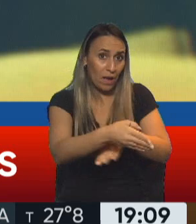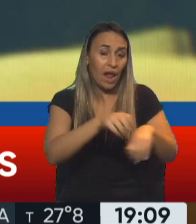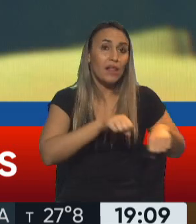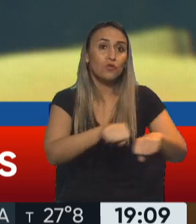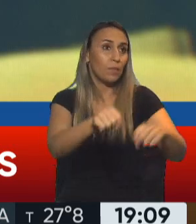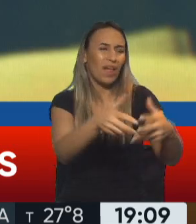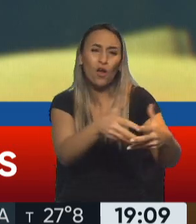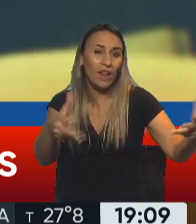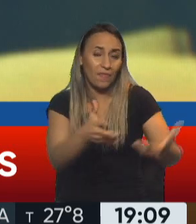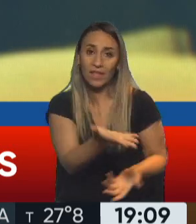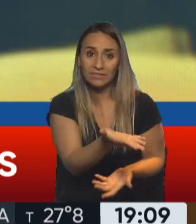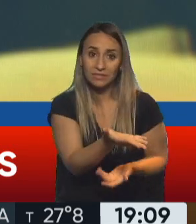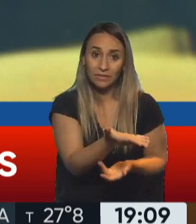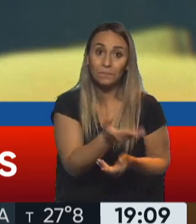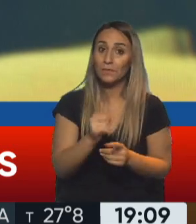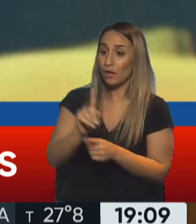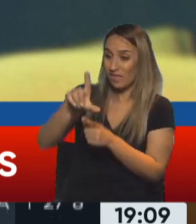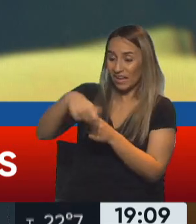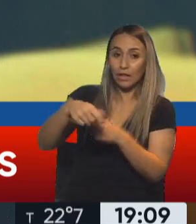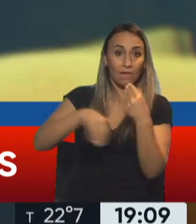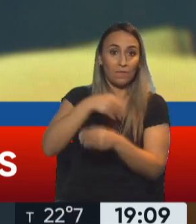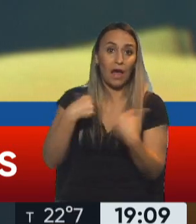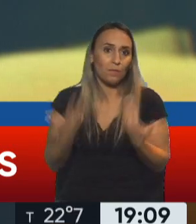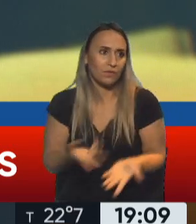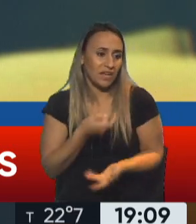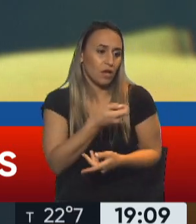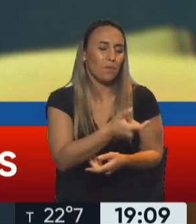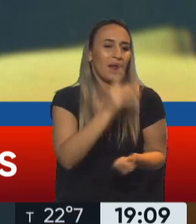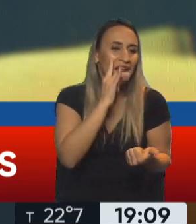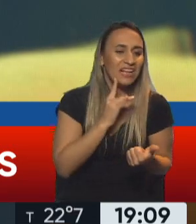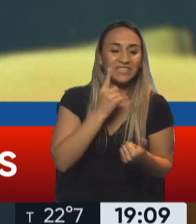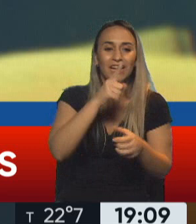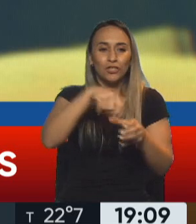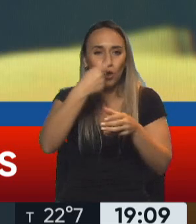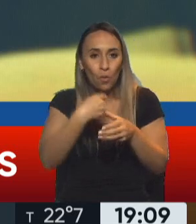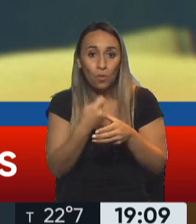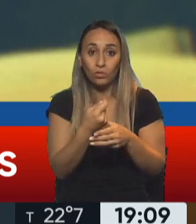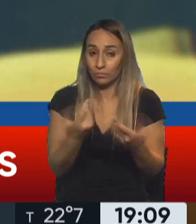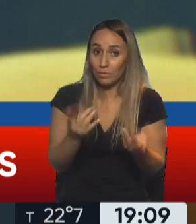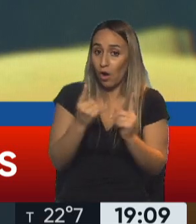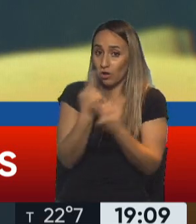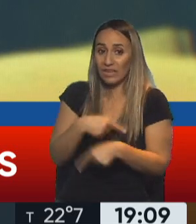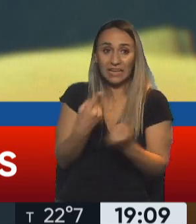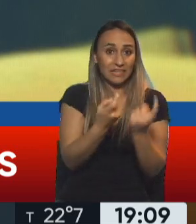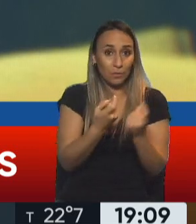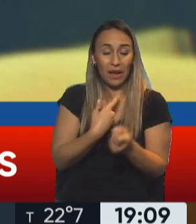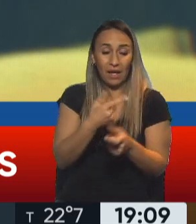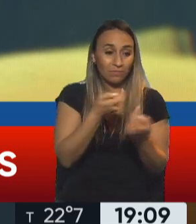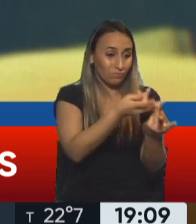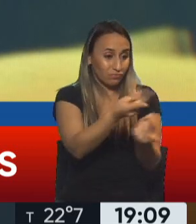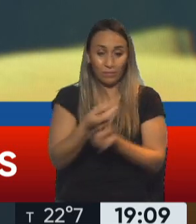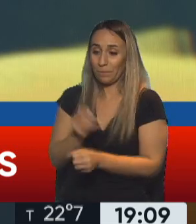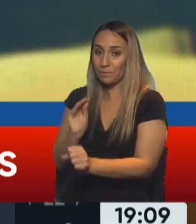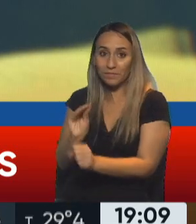es lo que compran las familias cuando tienen la tarjeta. Aprovechan y compran una leche, un yogur, aquello que necesitan para alimentar o mejorar